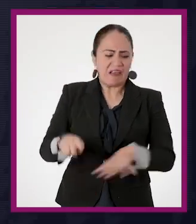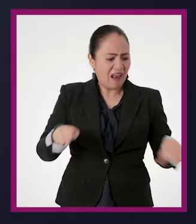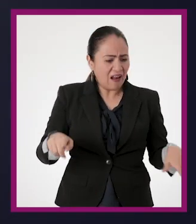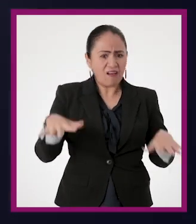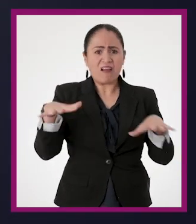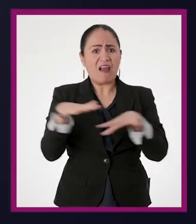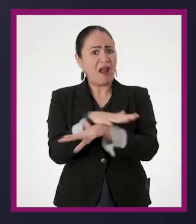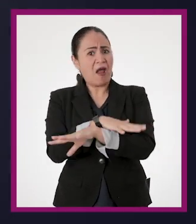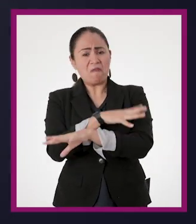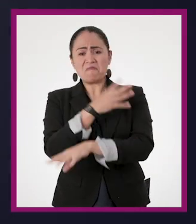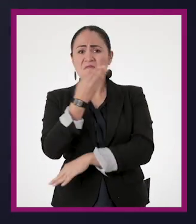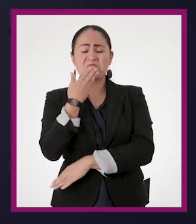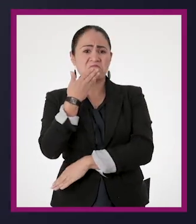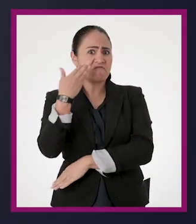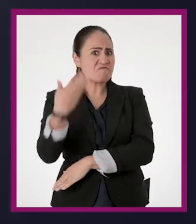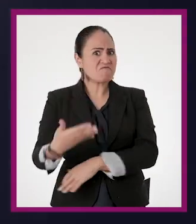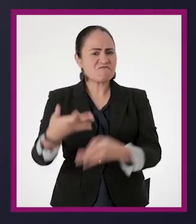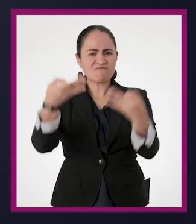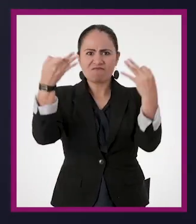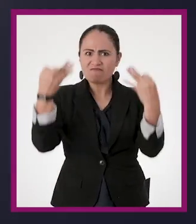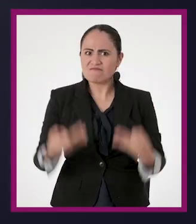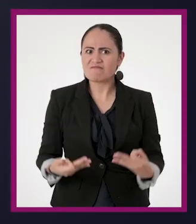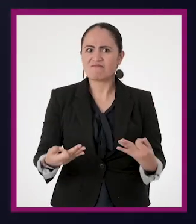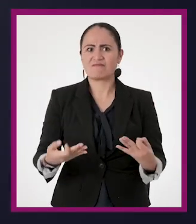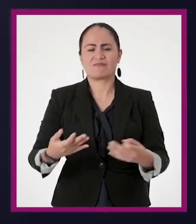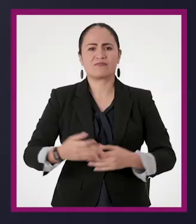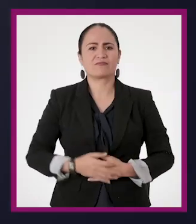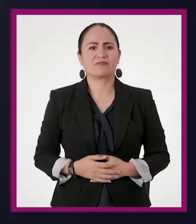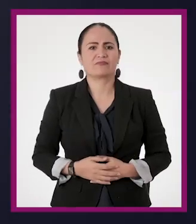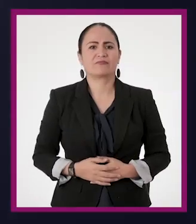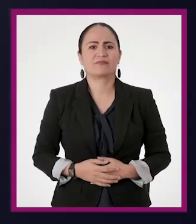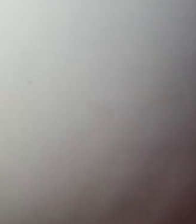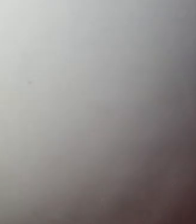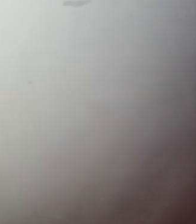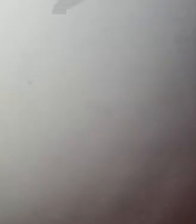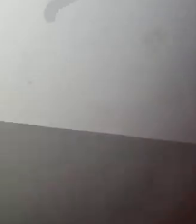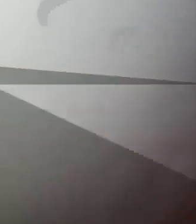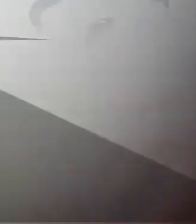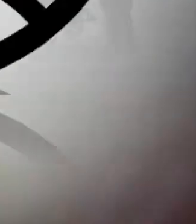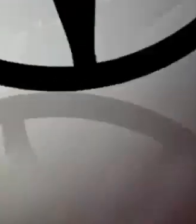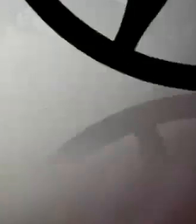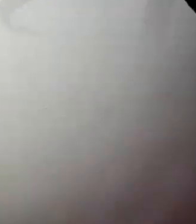de aparecer como si nada la hubiese precedido.